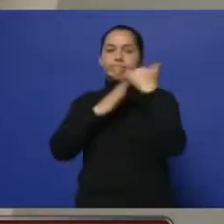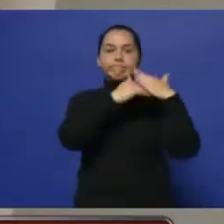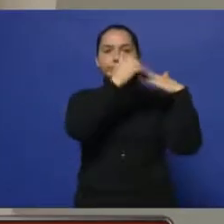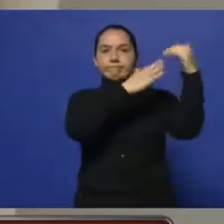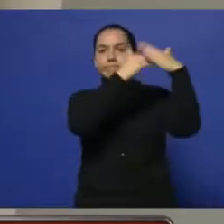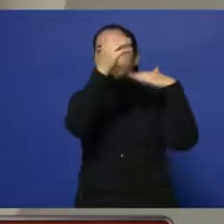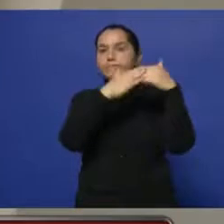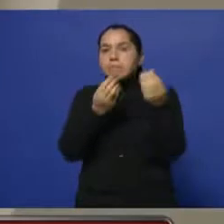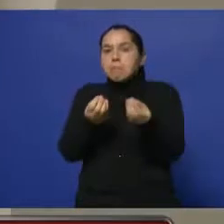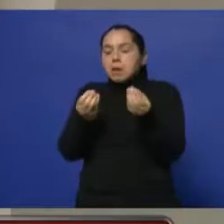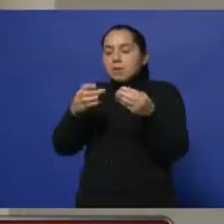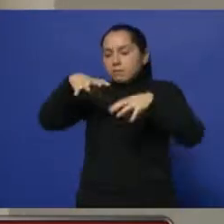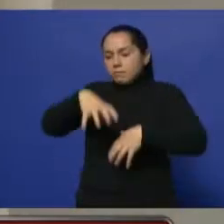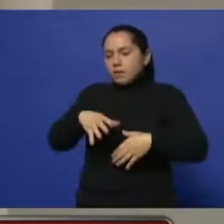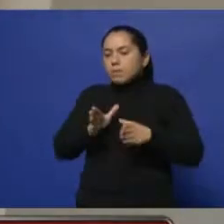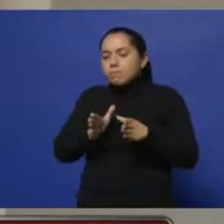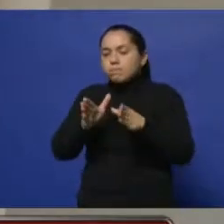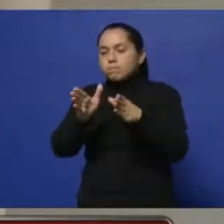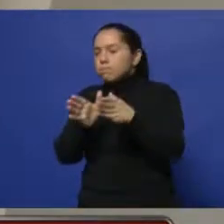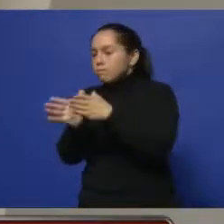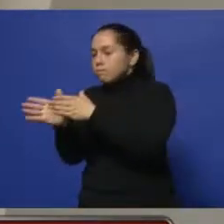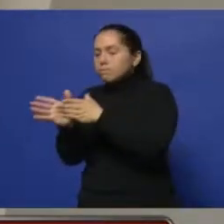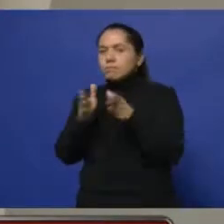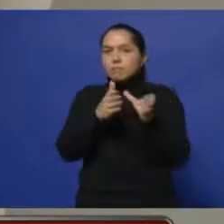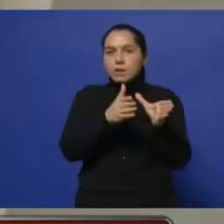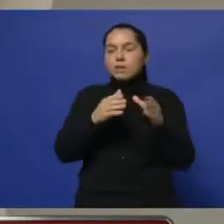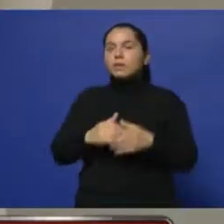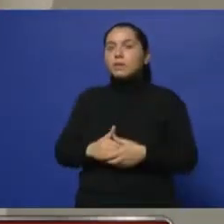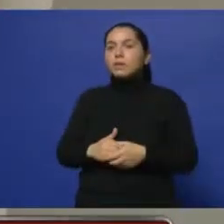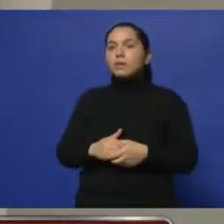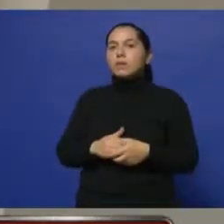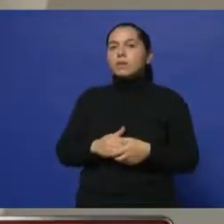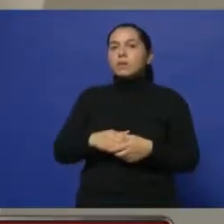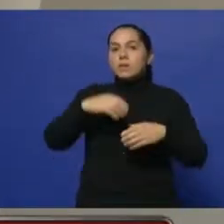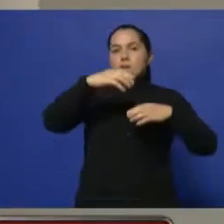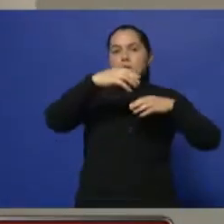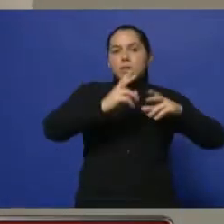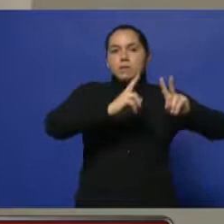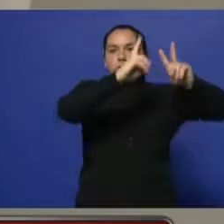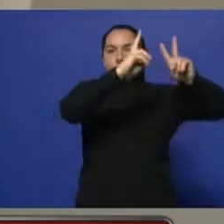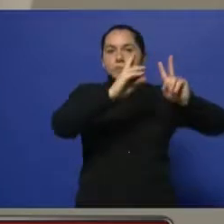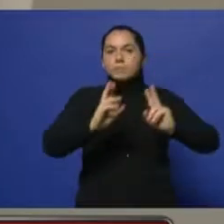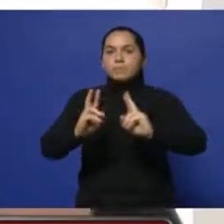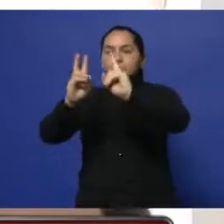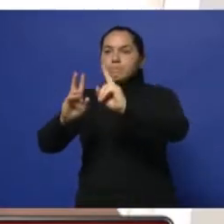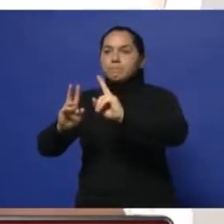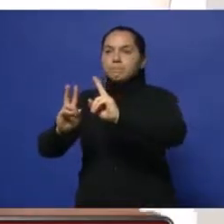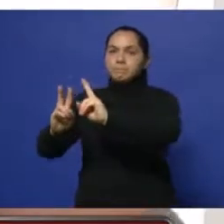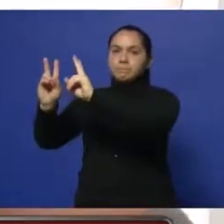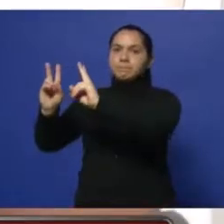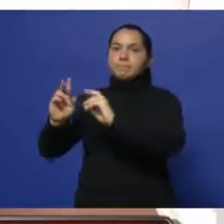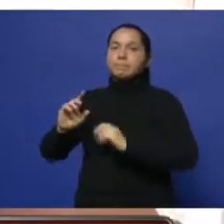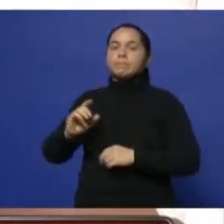continuidad física de este pasillo y que va a unir este edificio con el edificio del Centro Cívico y con